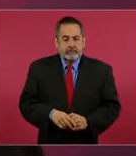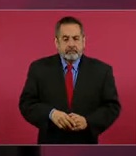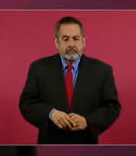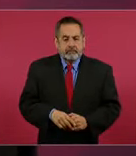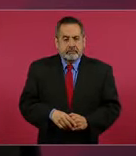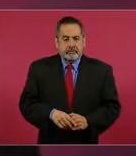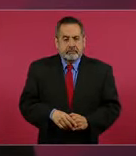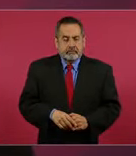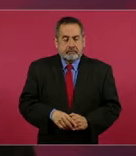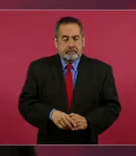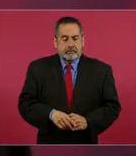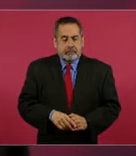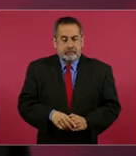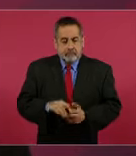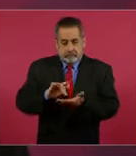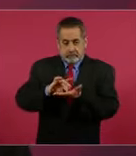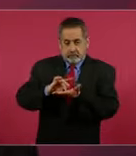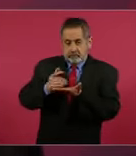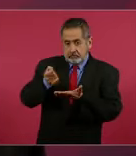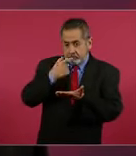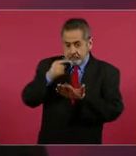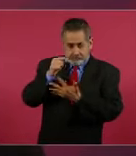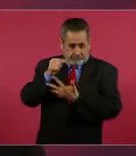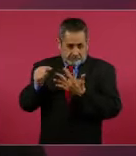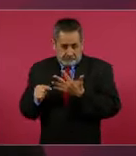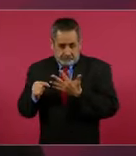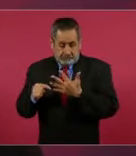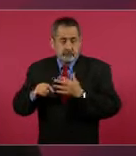que todos los medicamentos son gratuitos,